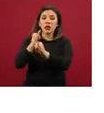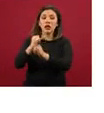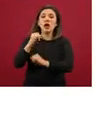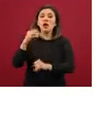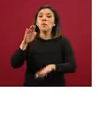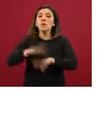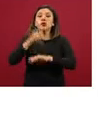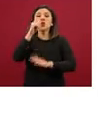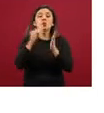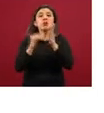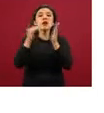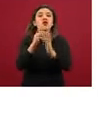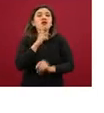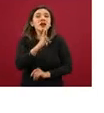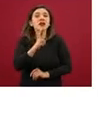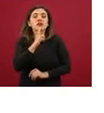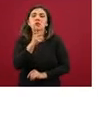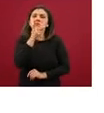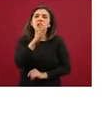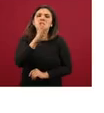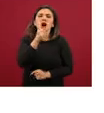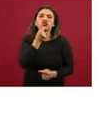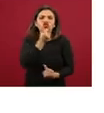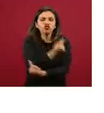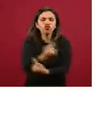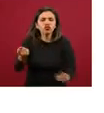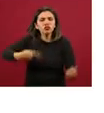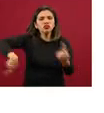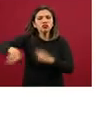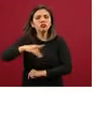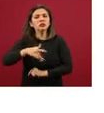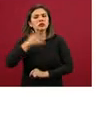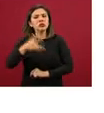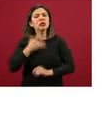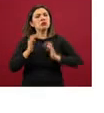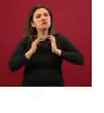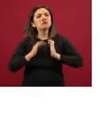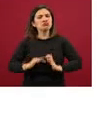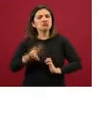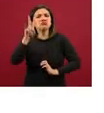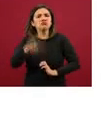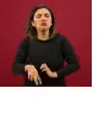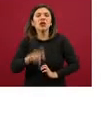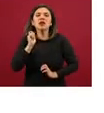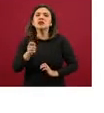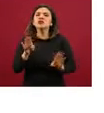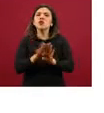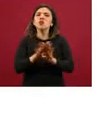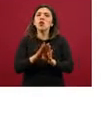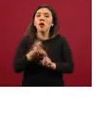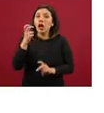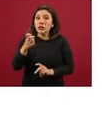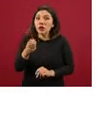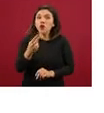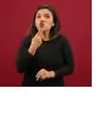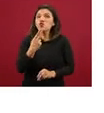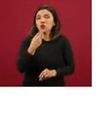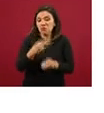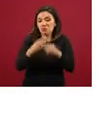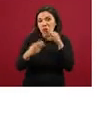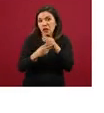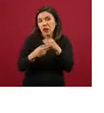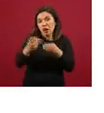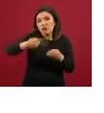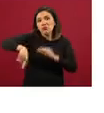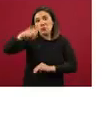de respuestas de madres, padres y niños, en donde estuvieron tranquilos. Es decir, sí es una herramienta que les